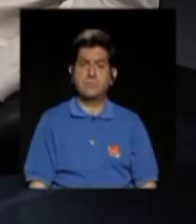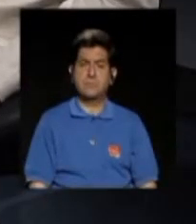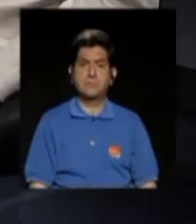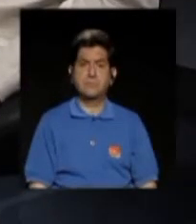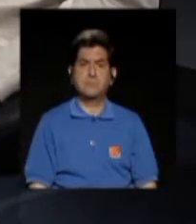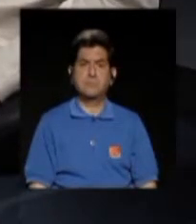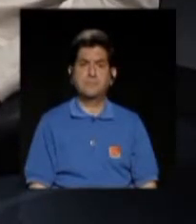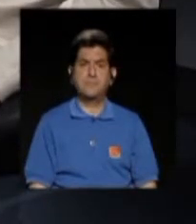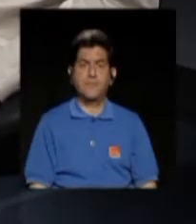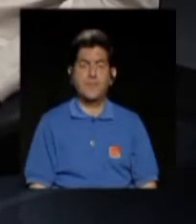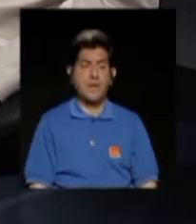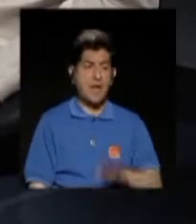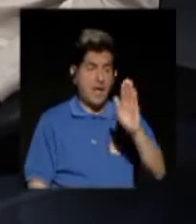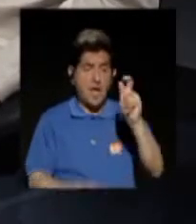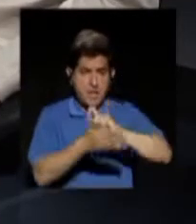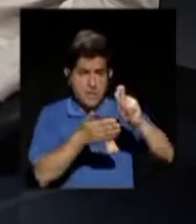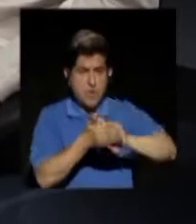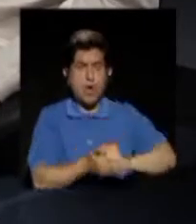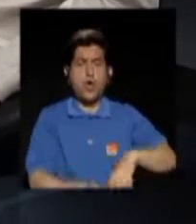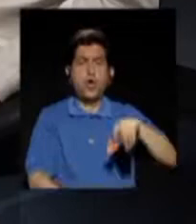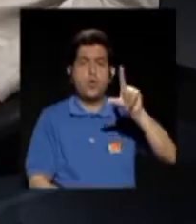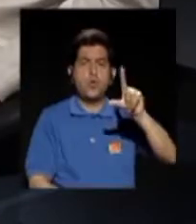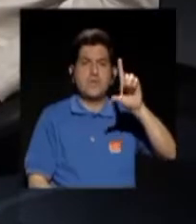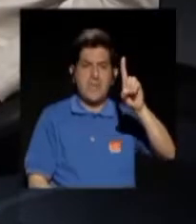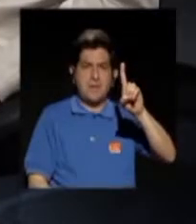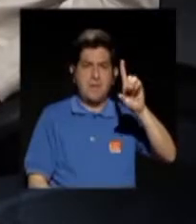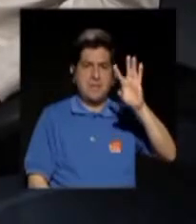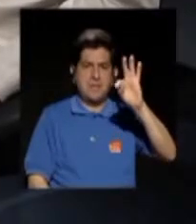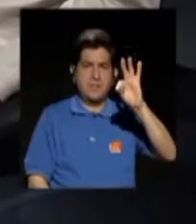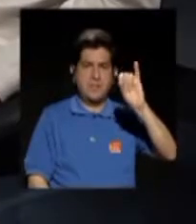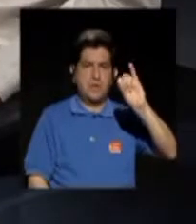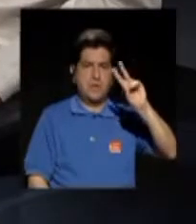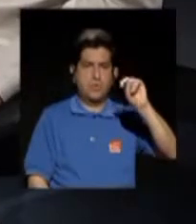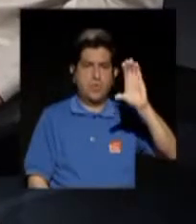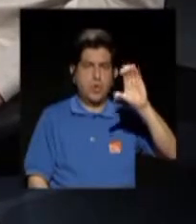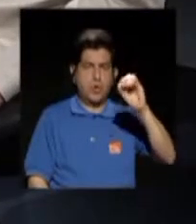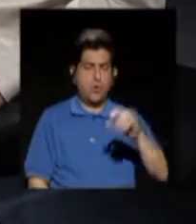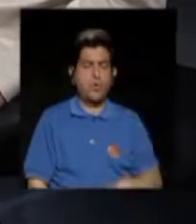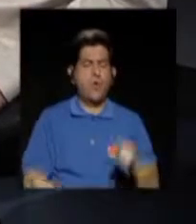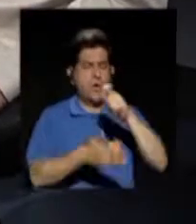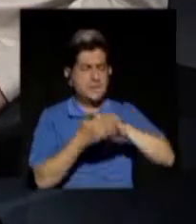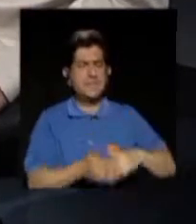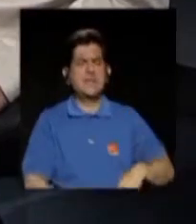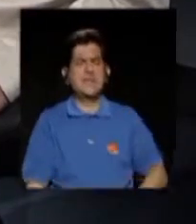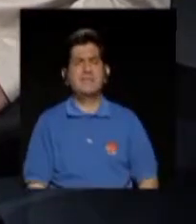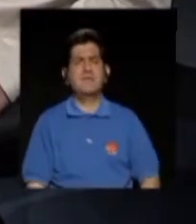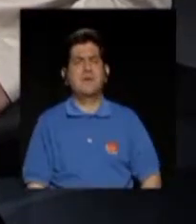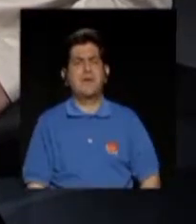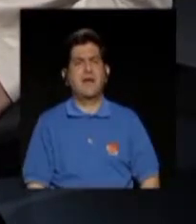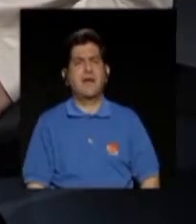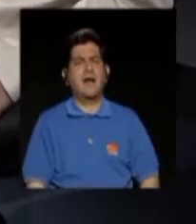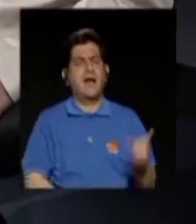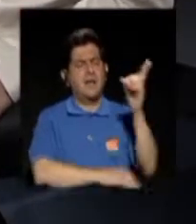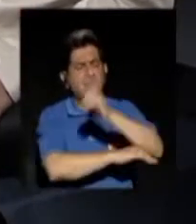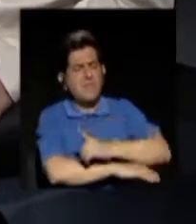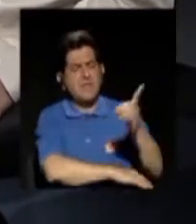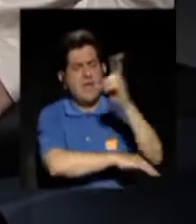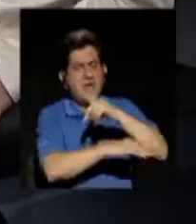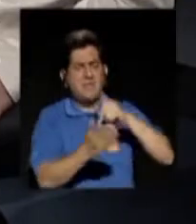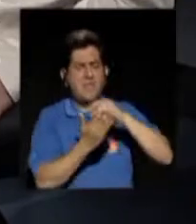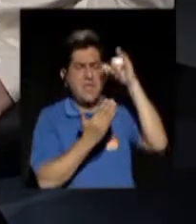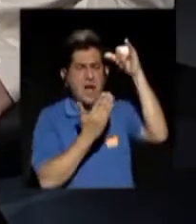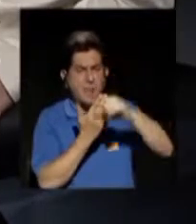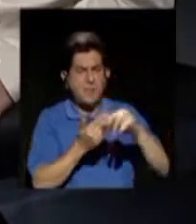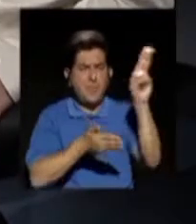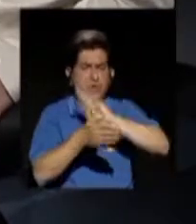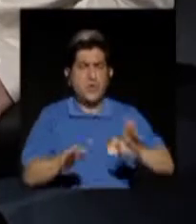es que lo que dice en su diario Luis Demetrio, que va ahí día por día anotando cómo va el proyecto de universidad, es que él tiene el terror